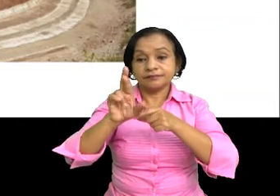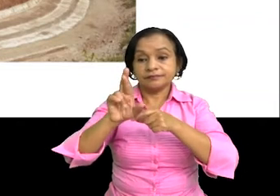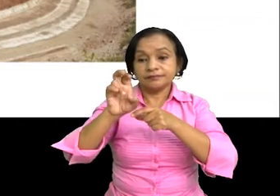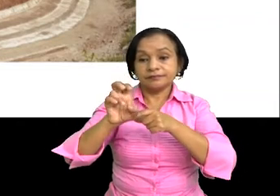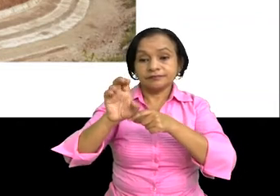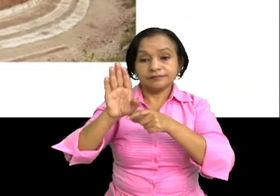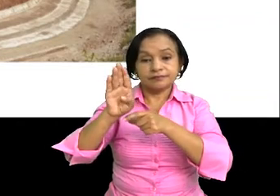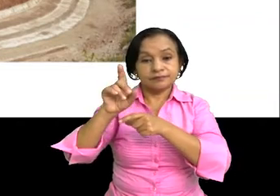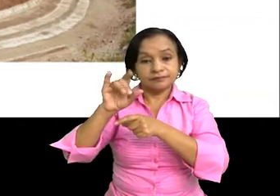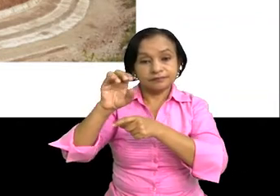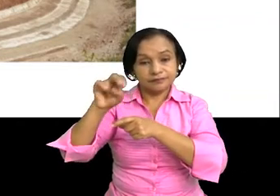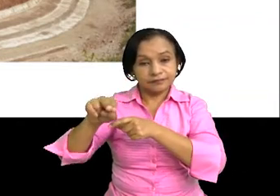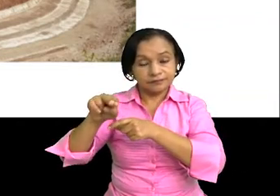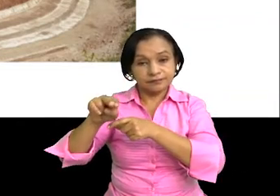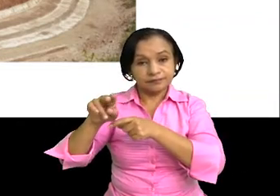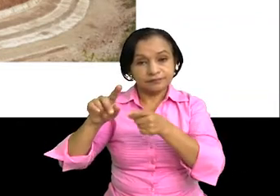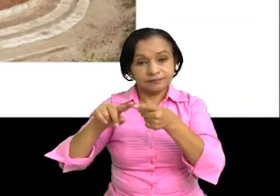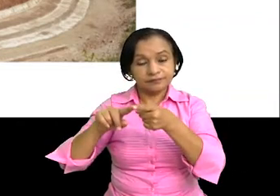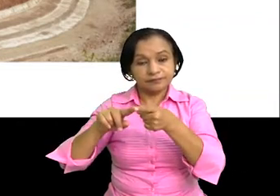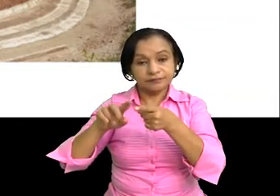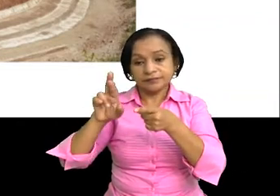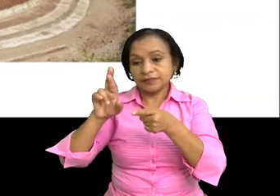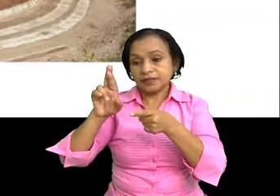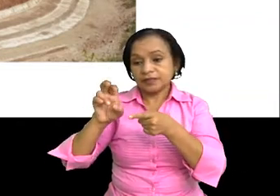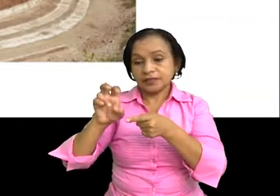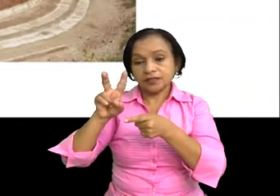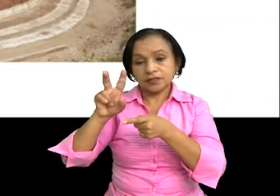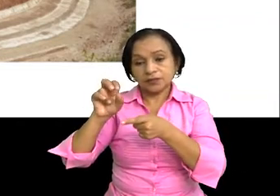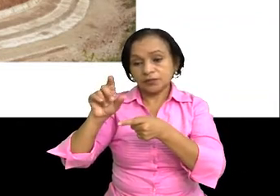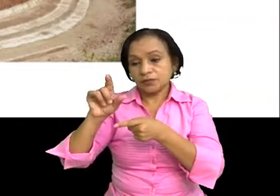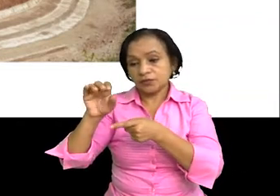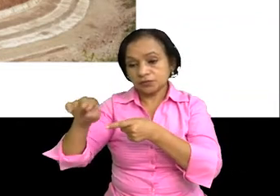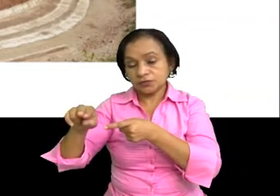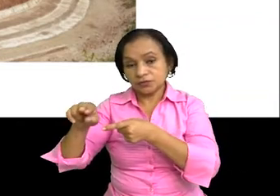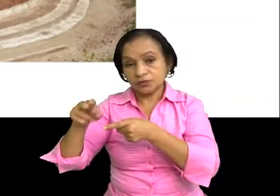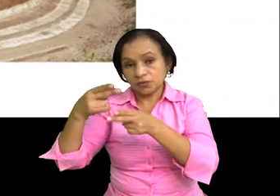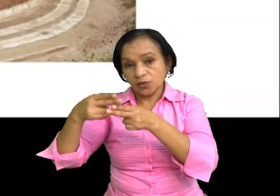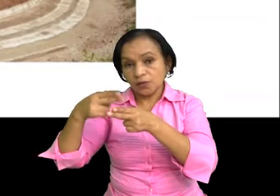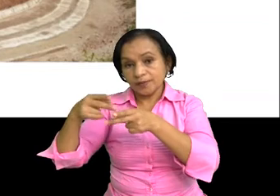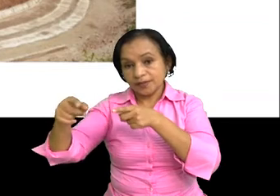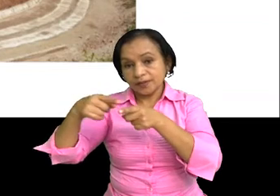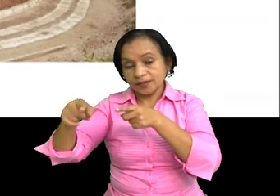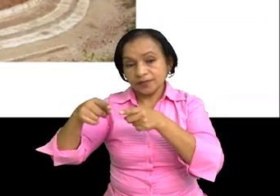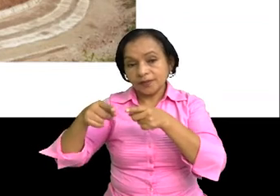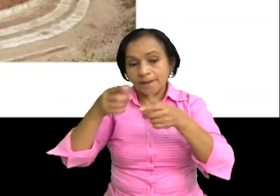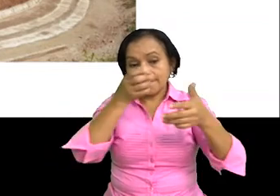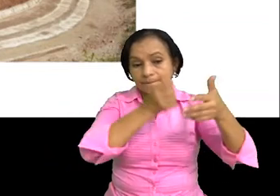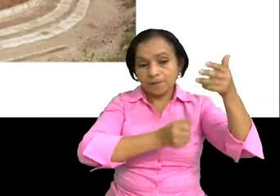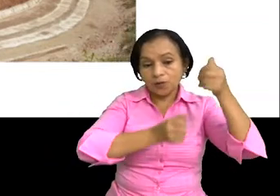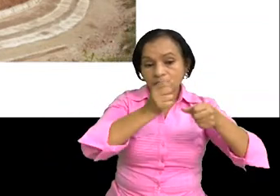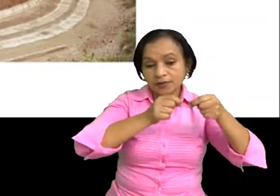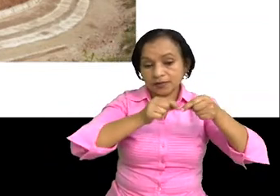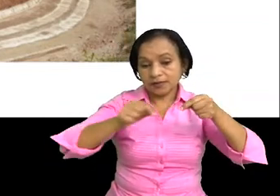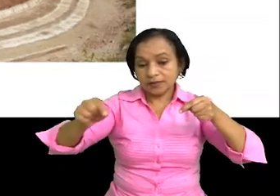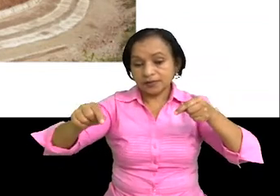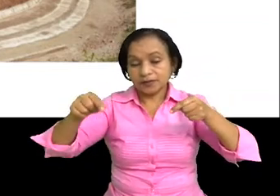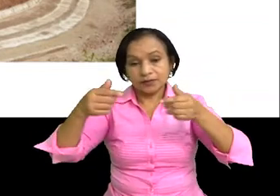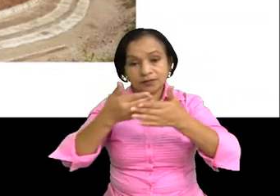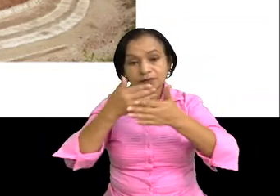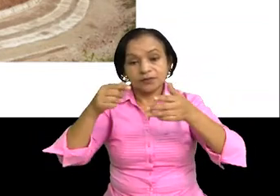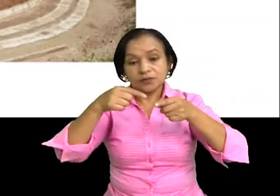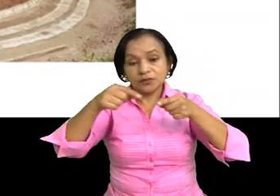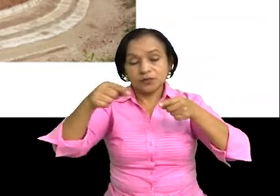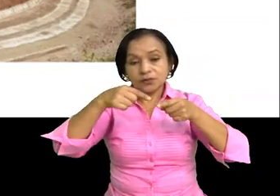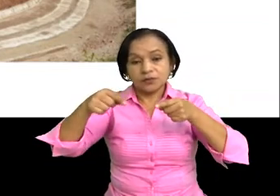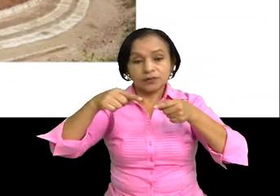Revolución, que queda en el tramo entre Boaco y Muimui, sí. ¿Verdad? Pasando por